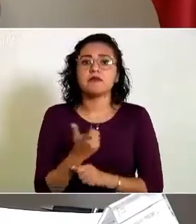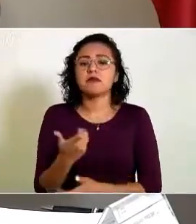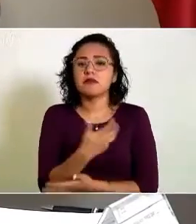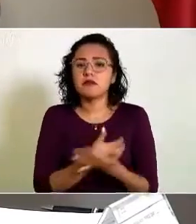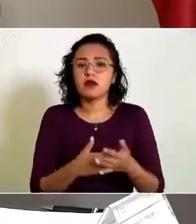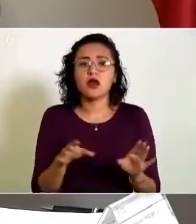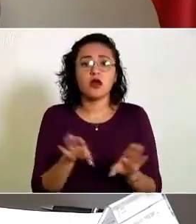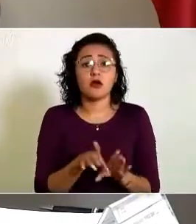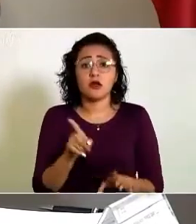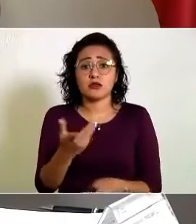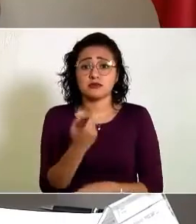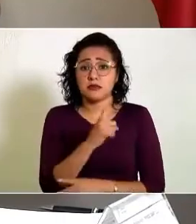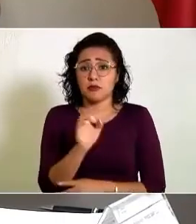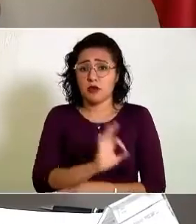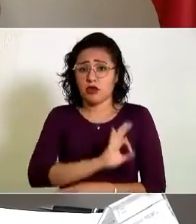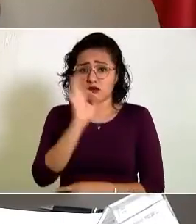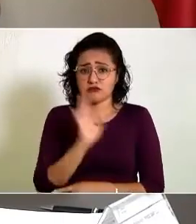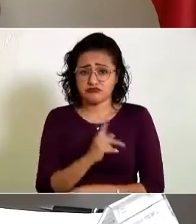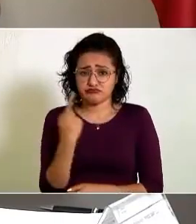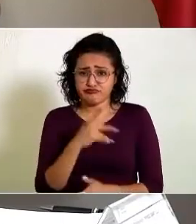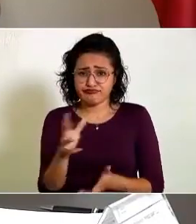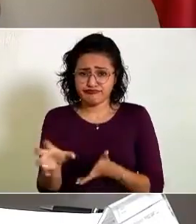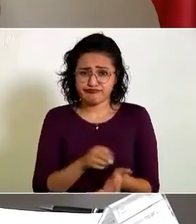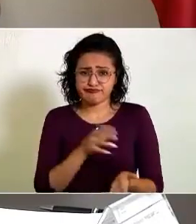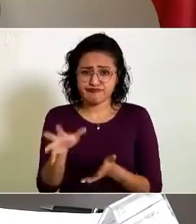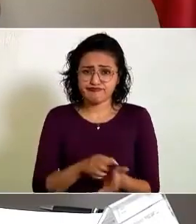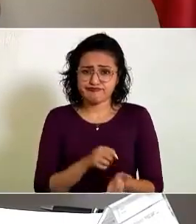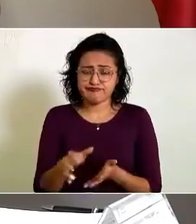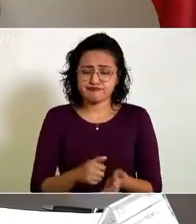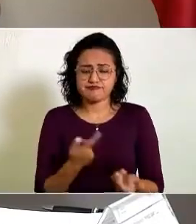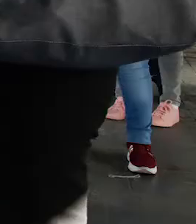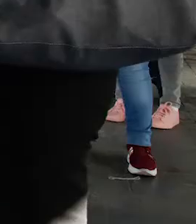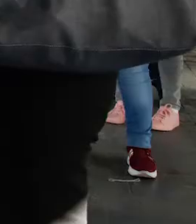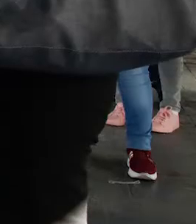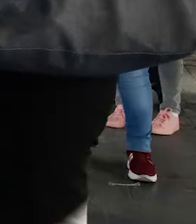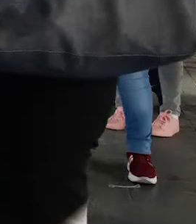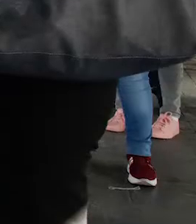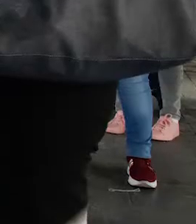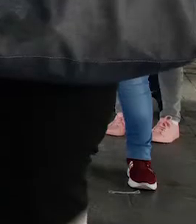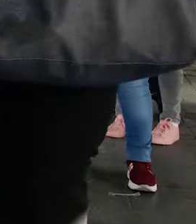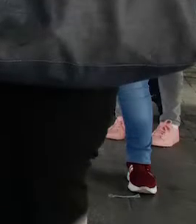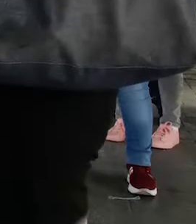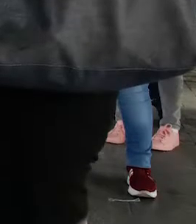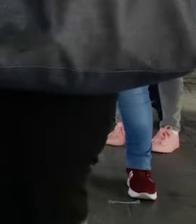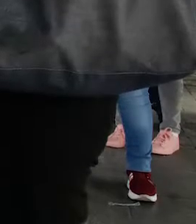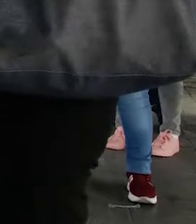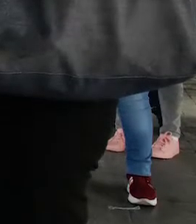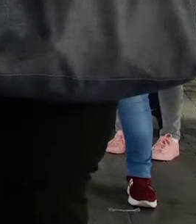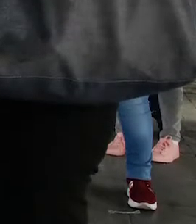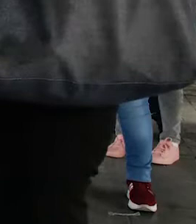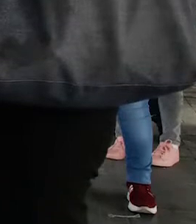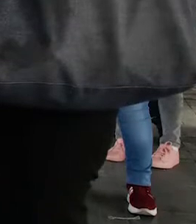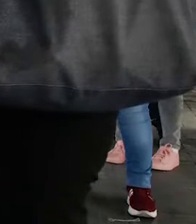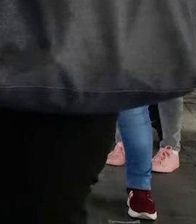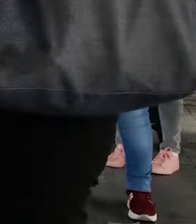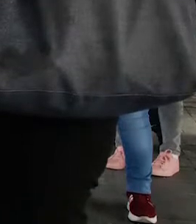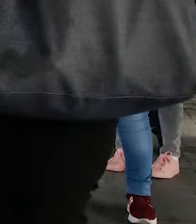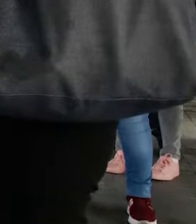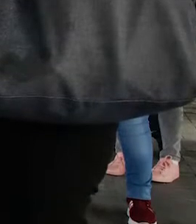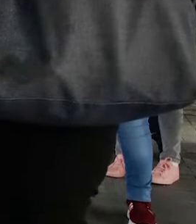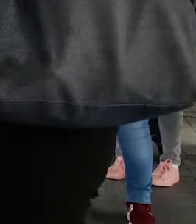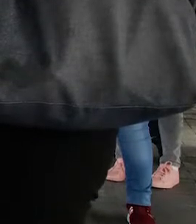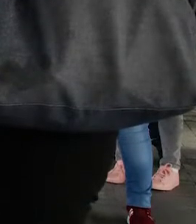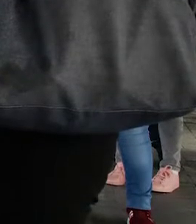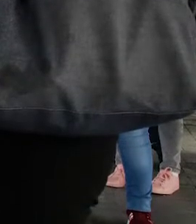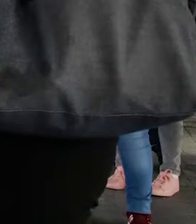si tuviera el 100% de esa inversión erogada. Según el gobierno del Estado, el nuevo modelo de cobro dará más certeza a los ingresos por el